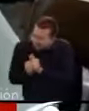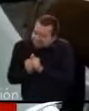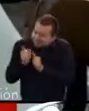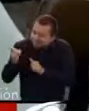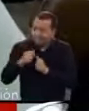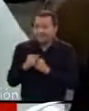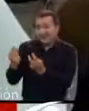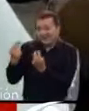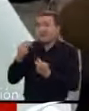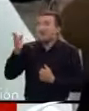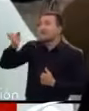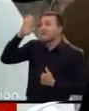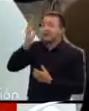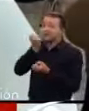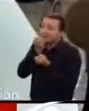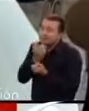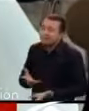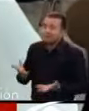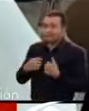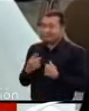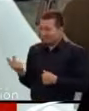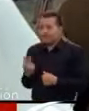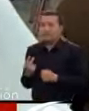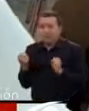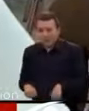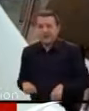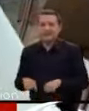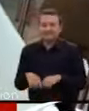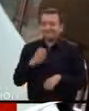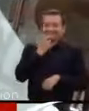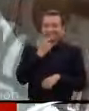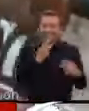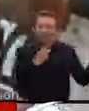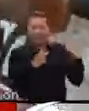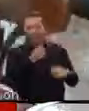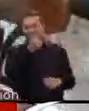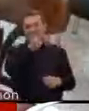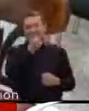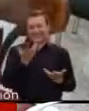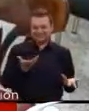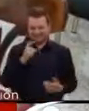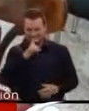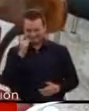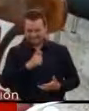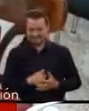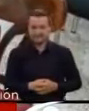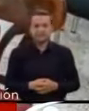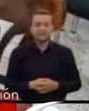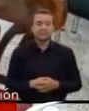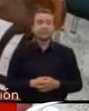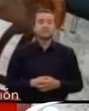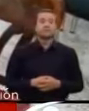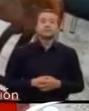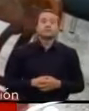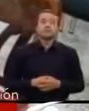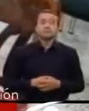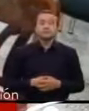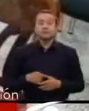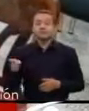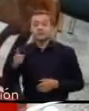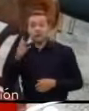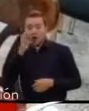está, vamos a salir en noticias. Pero la promesa que están que cada uno de ustedes nos va a acompañar en